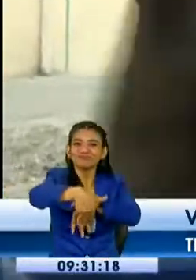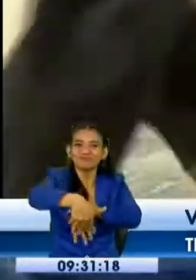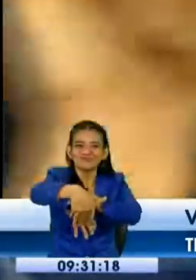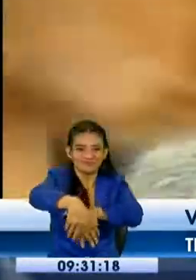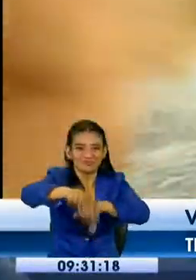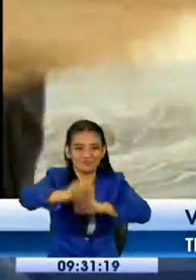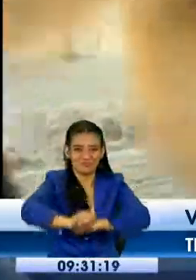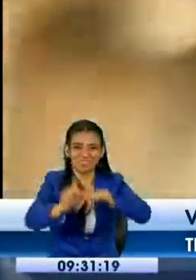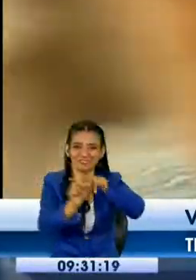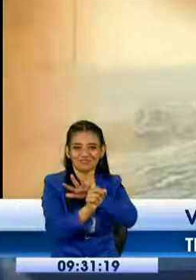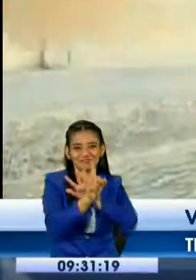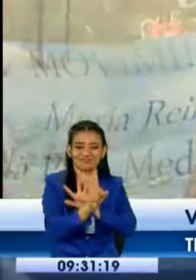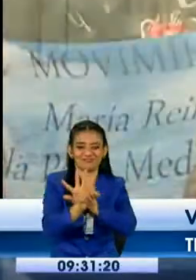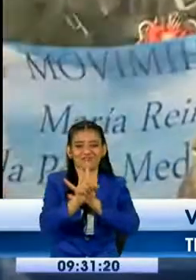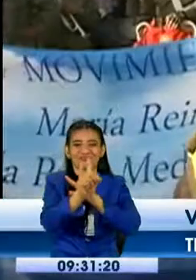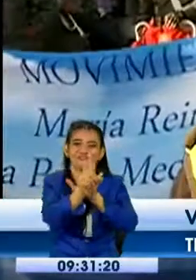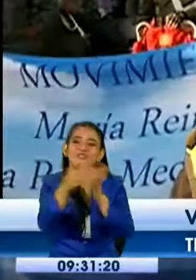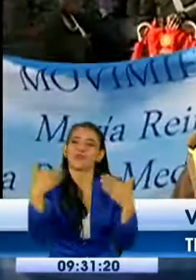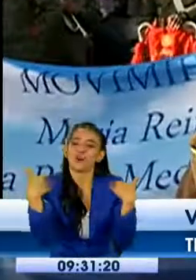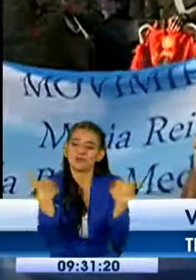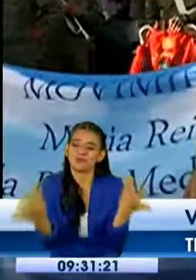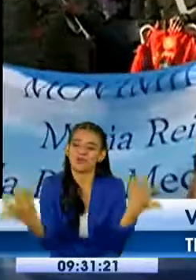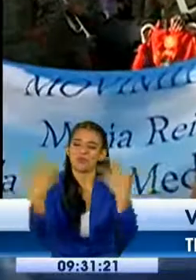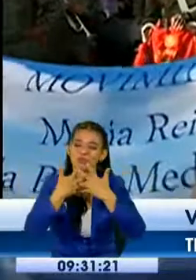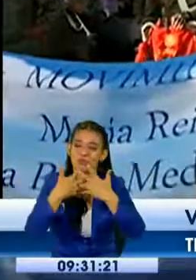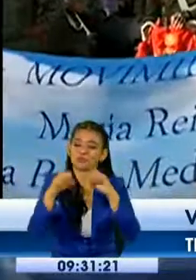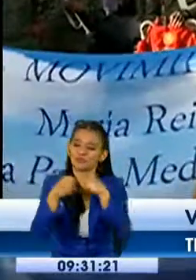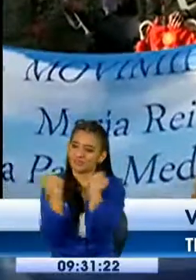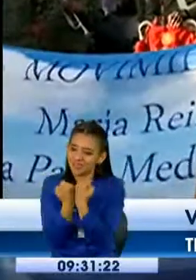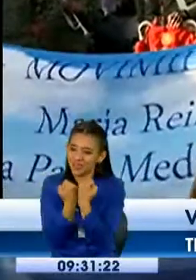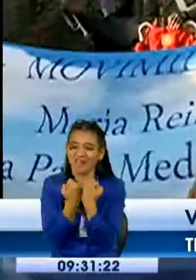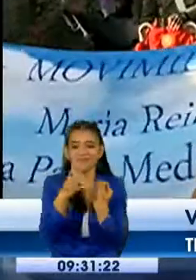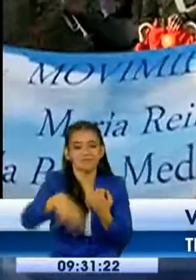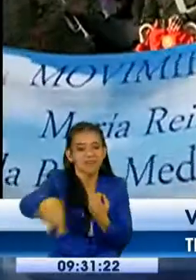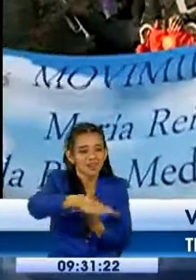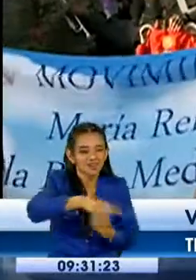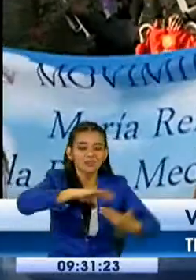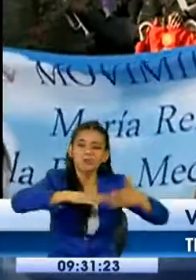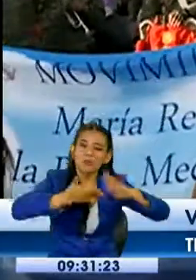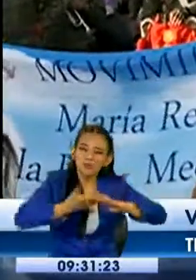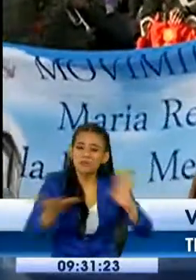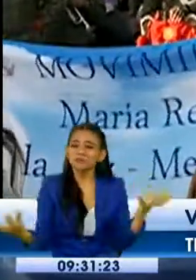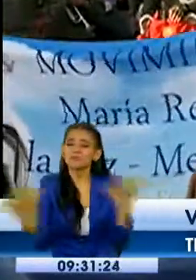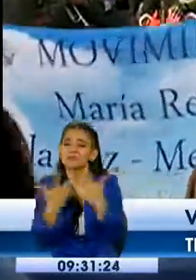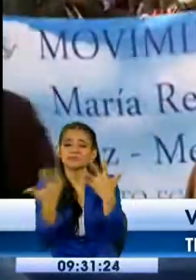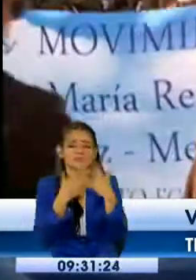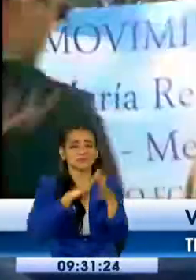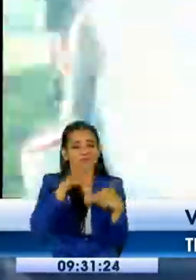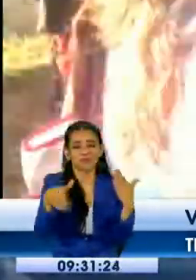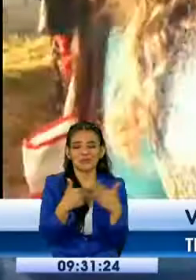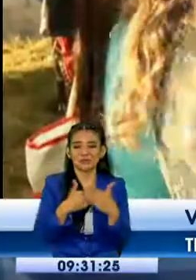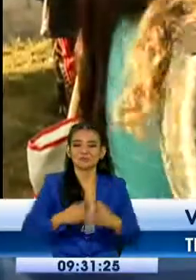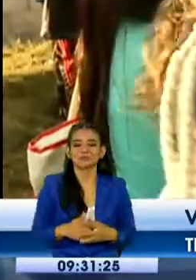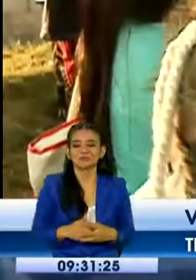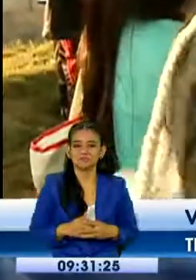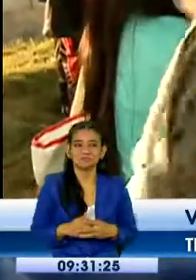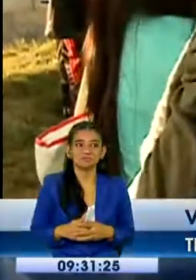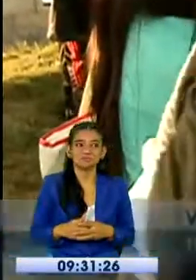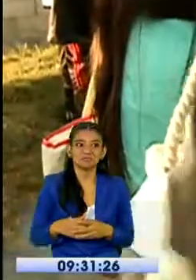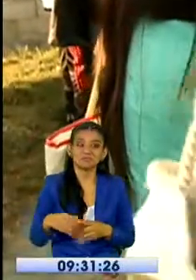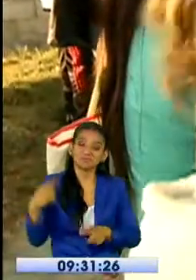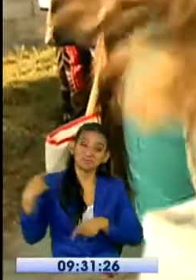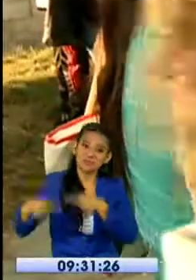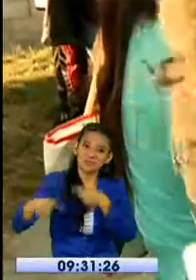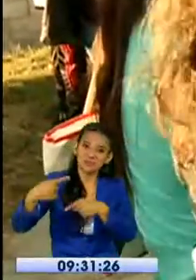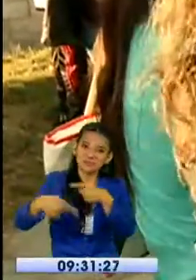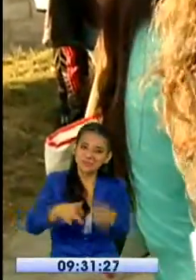muy contentos de la unión que existe hoy entre la sociedad, la parroquia, la comunidad y todos los vecinos en general. Tradiciones que forman parte